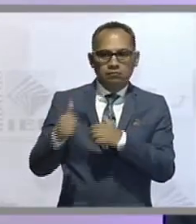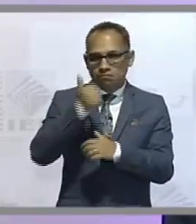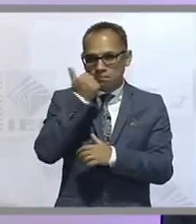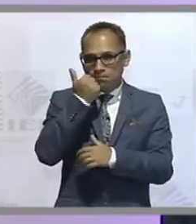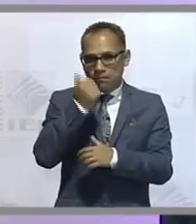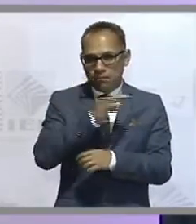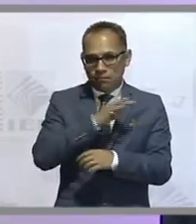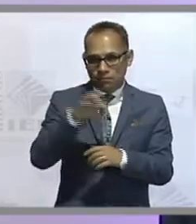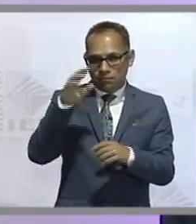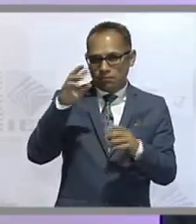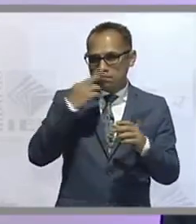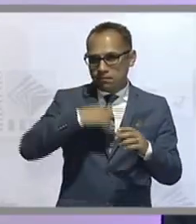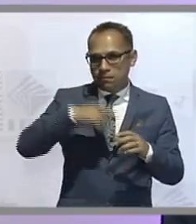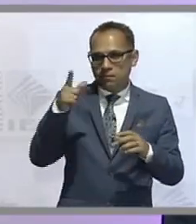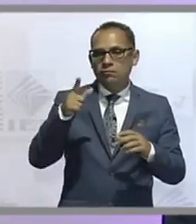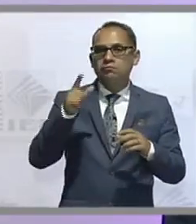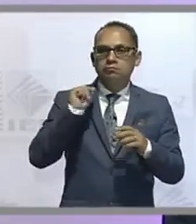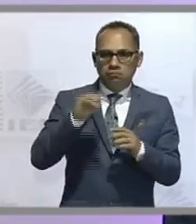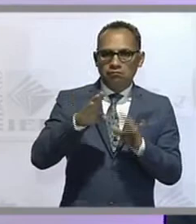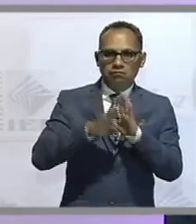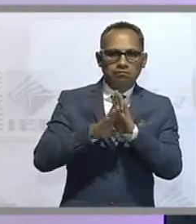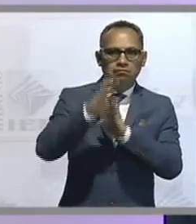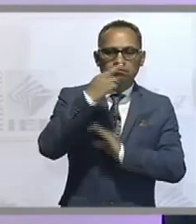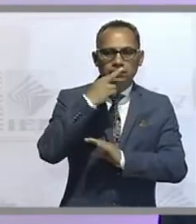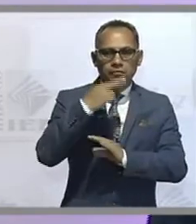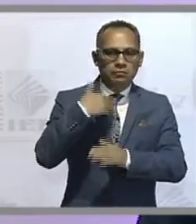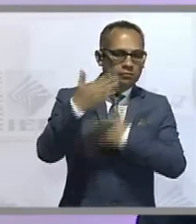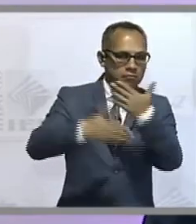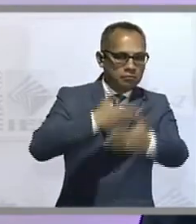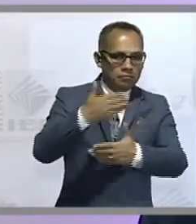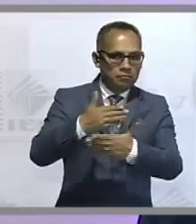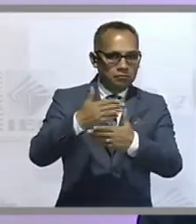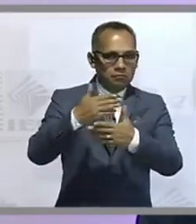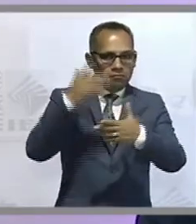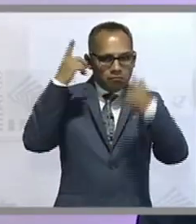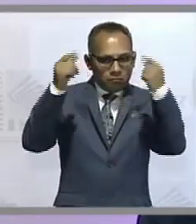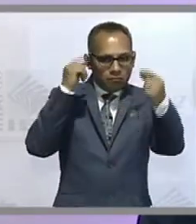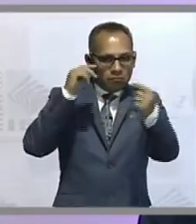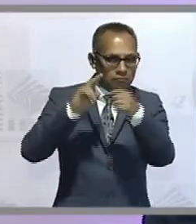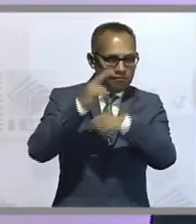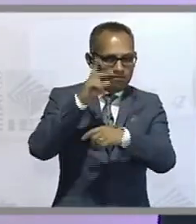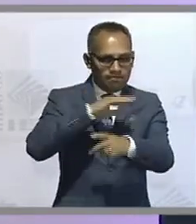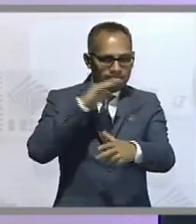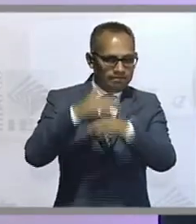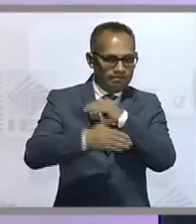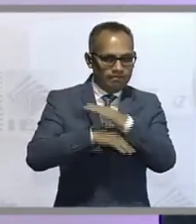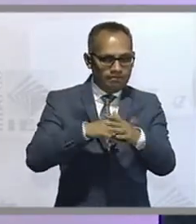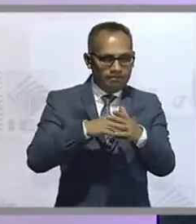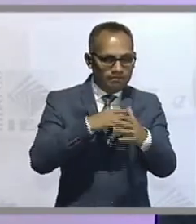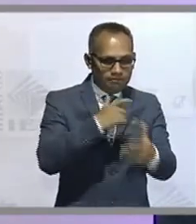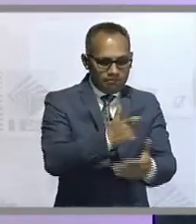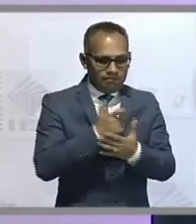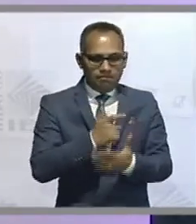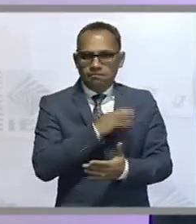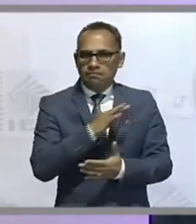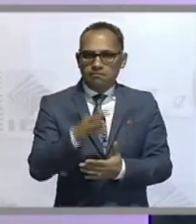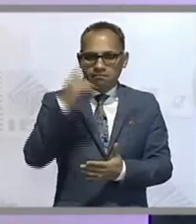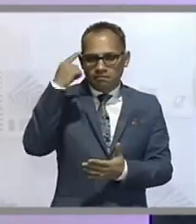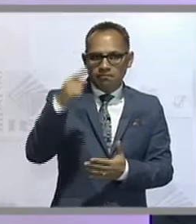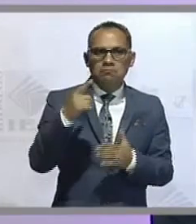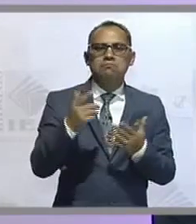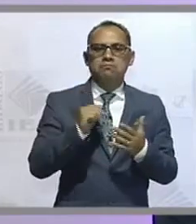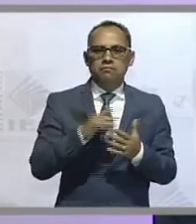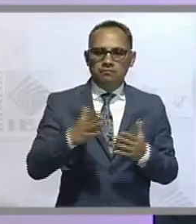esa remuneración y que los va estimulando poco a poco y no dejar sus